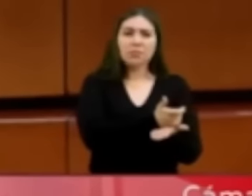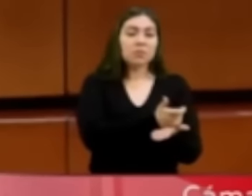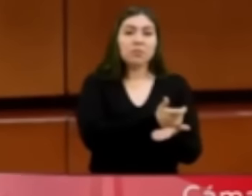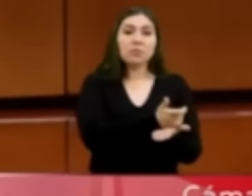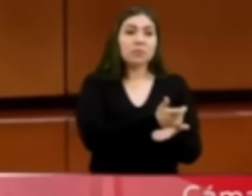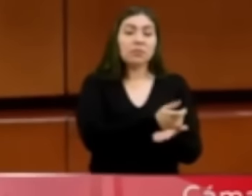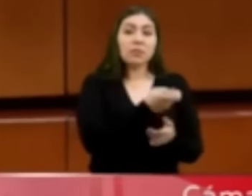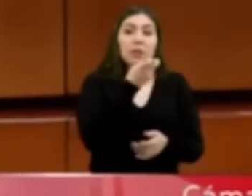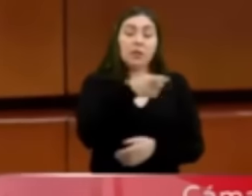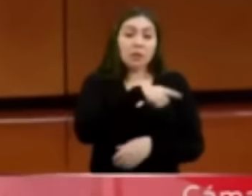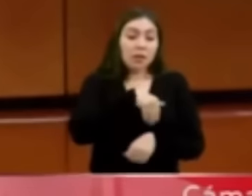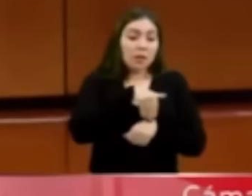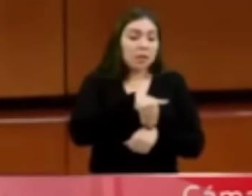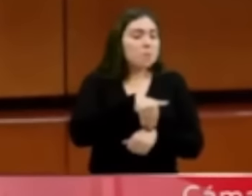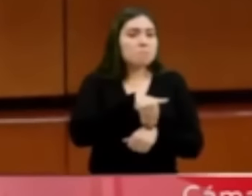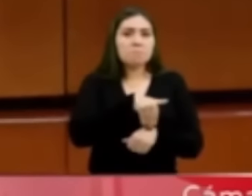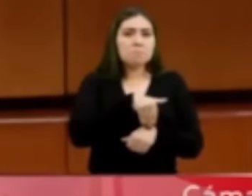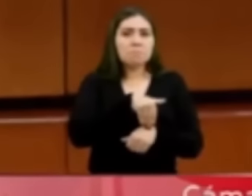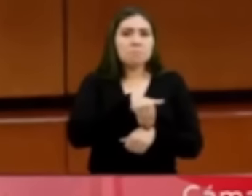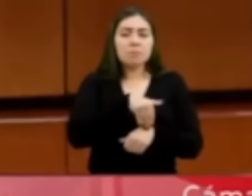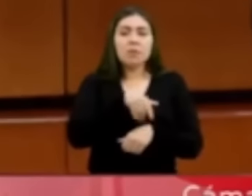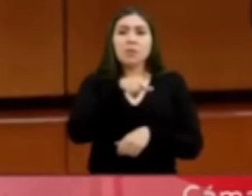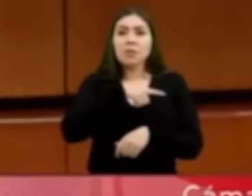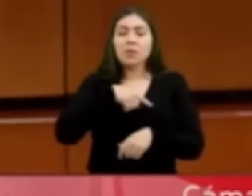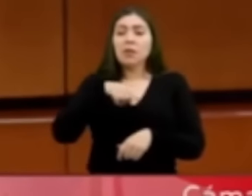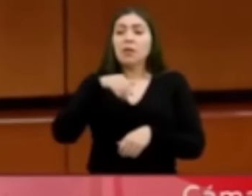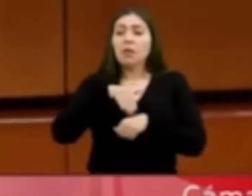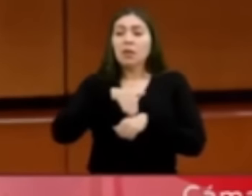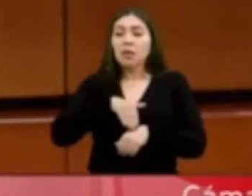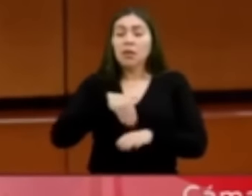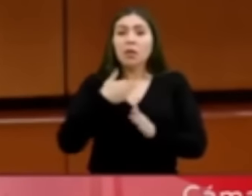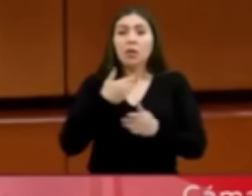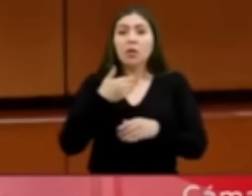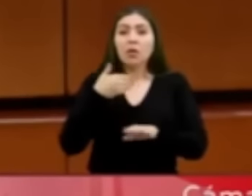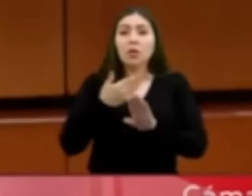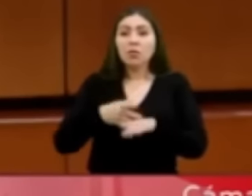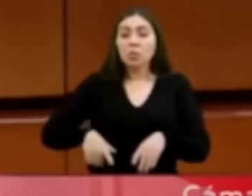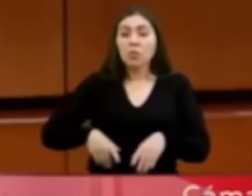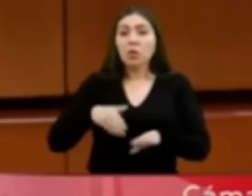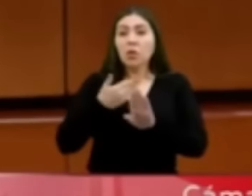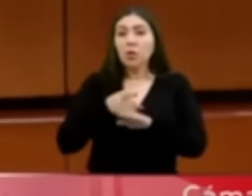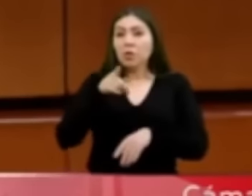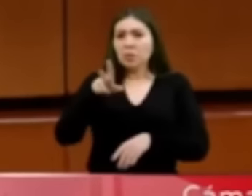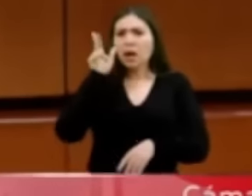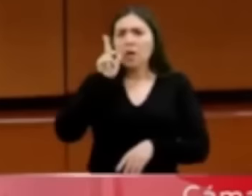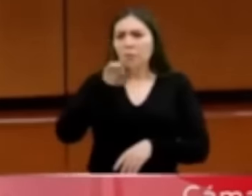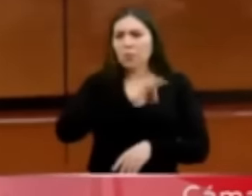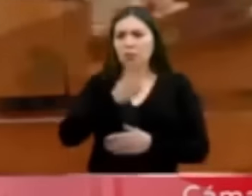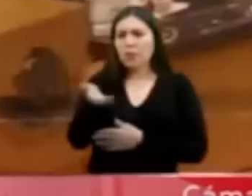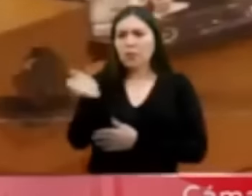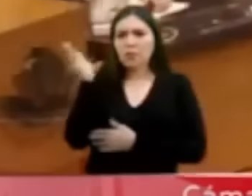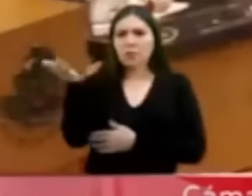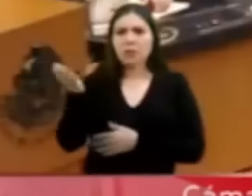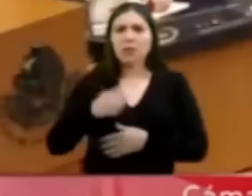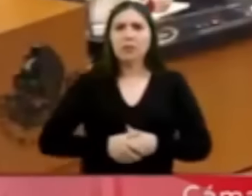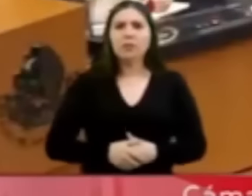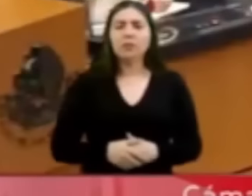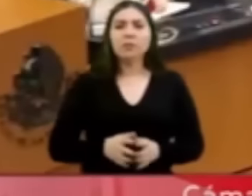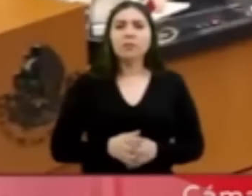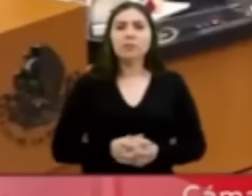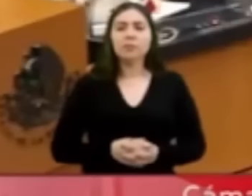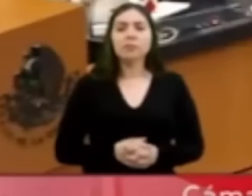no cedemos. No nos hemos doblado frente al gobierno y no nos doblaremos frente a ti. Trata de expulsarnos. Muy bien.